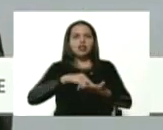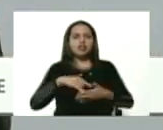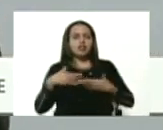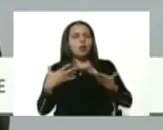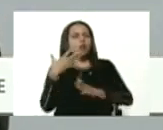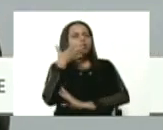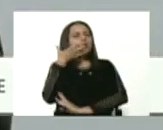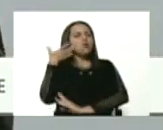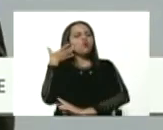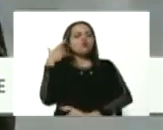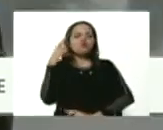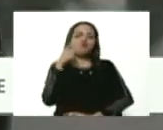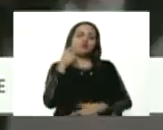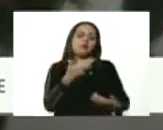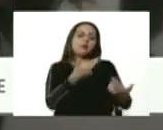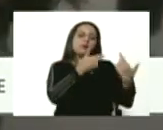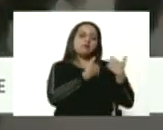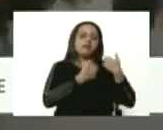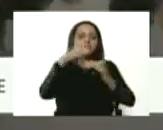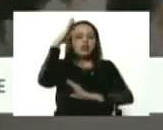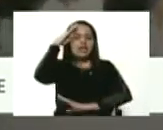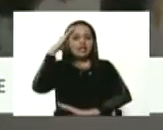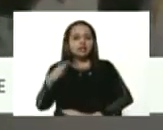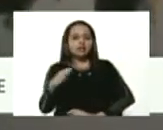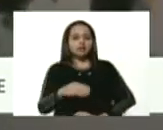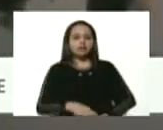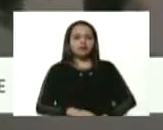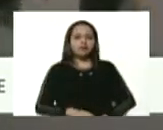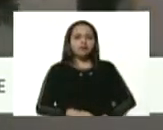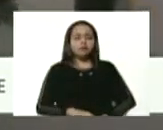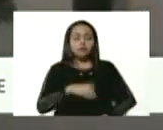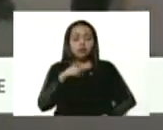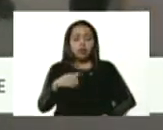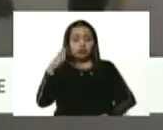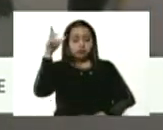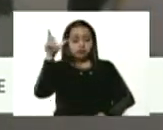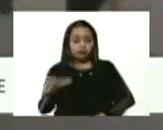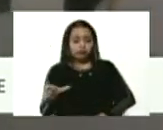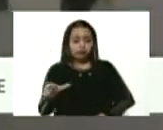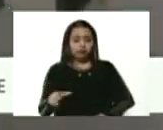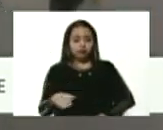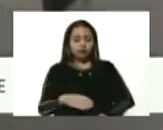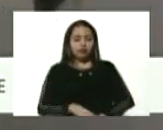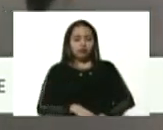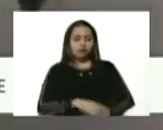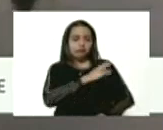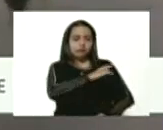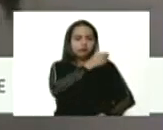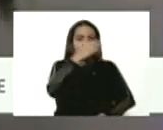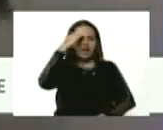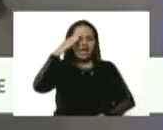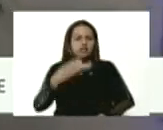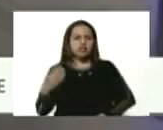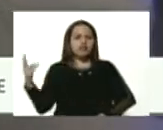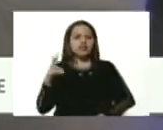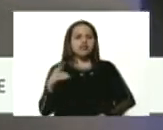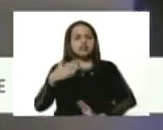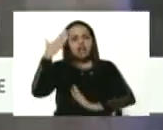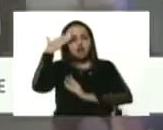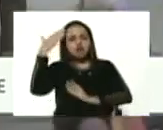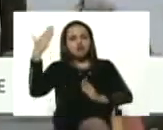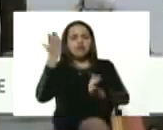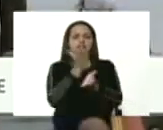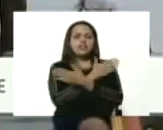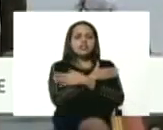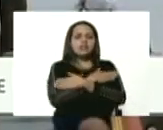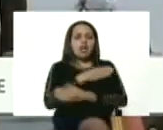del ejército, qué orgullo ser soldado y oficial del ejército venezolano. Mi saludo y felicitaciones